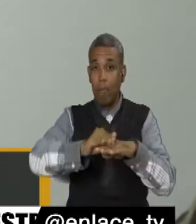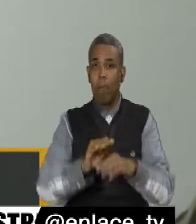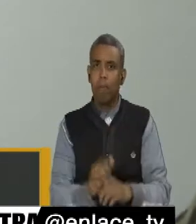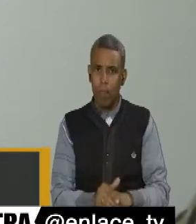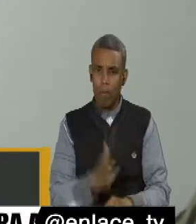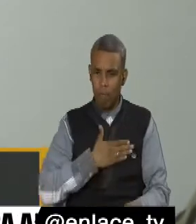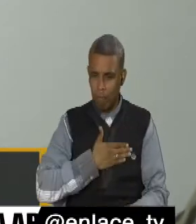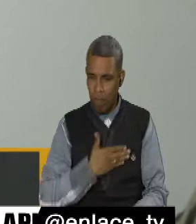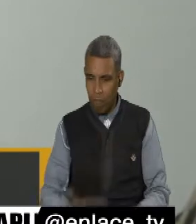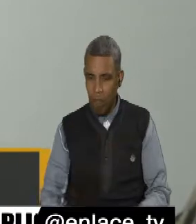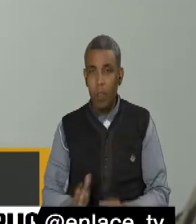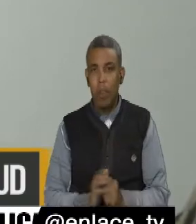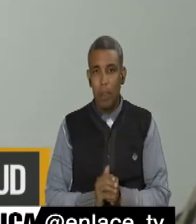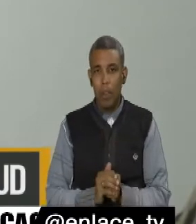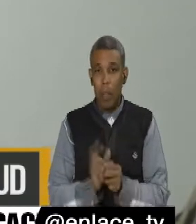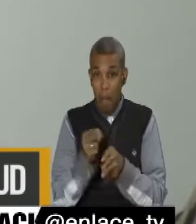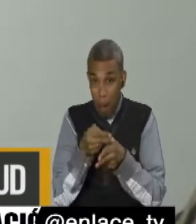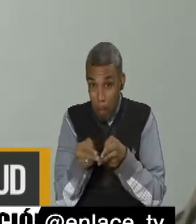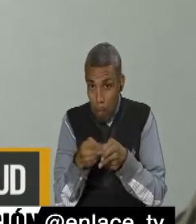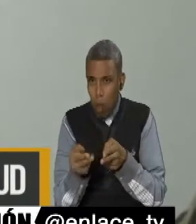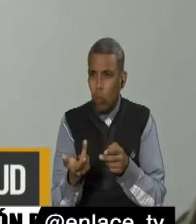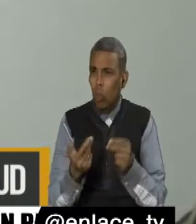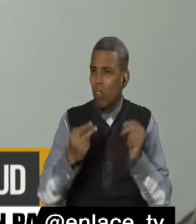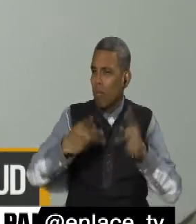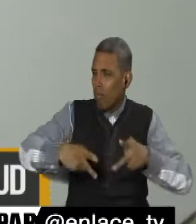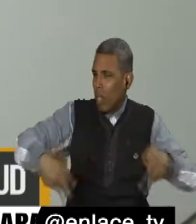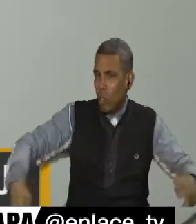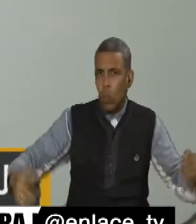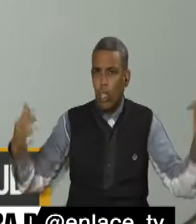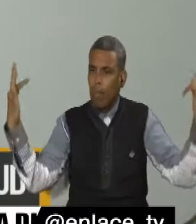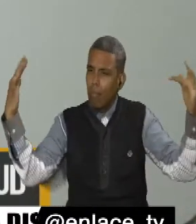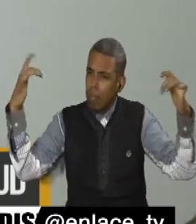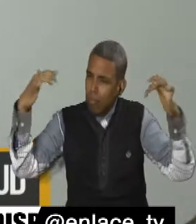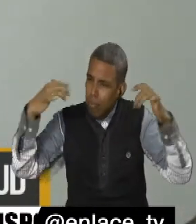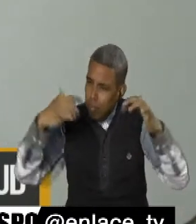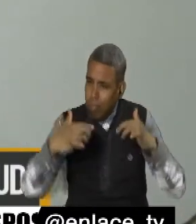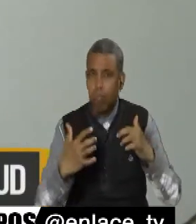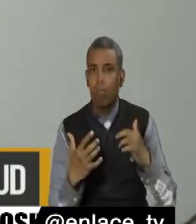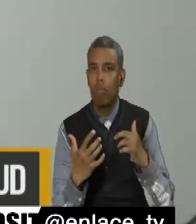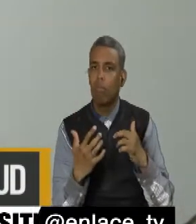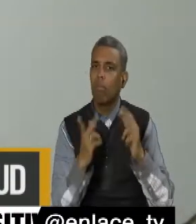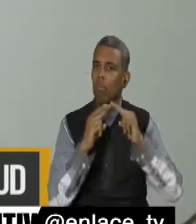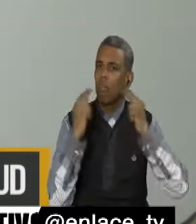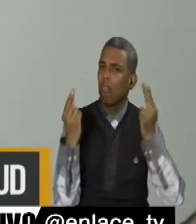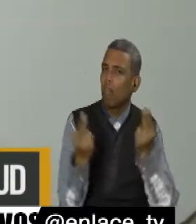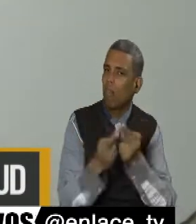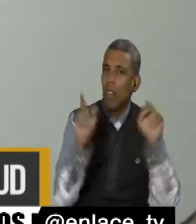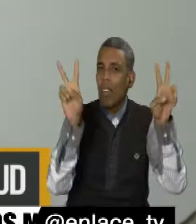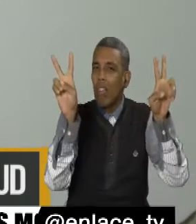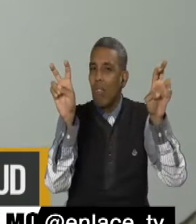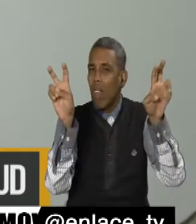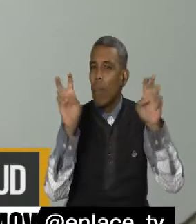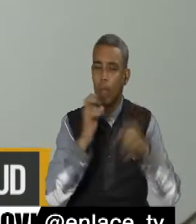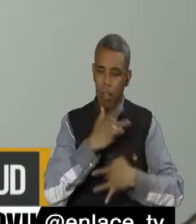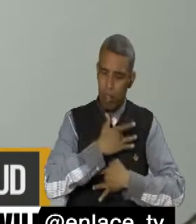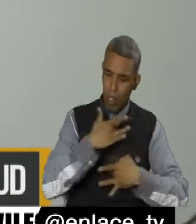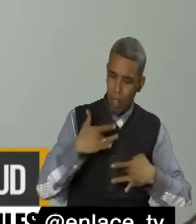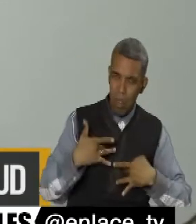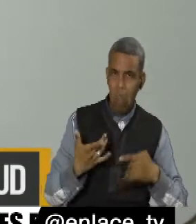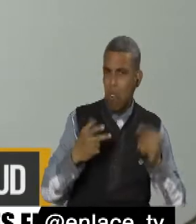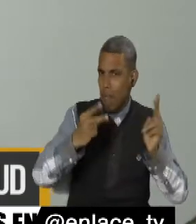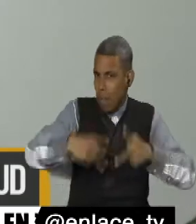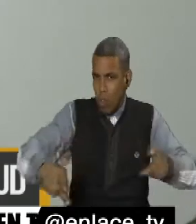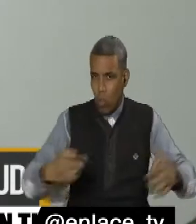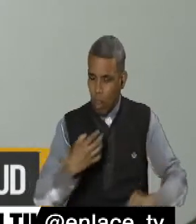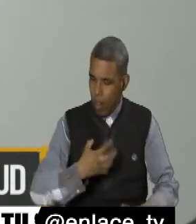va a realizar el primer encuentro ciudadano por la salud. Allí estaremos recepcionando todas las quejas y las denuncias que presenten los usuarios